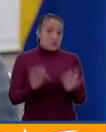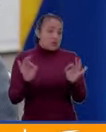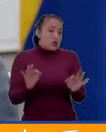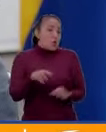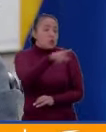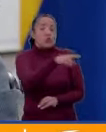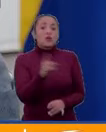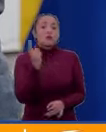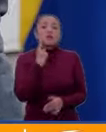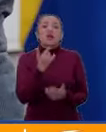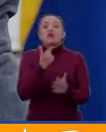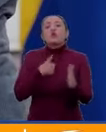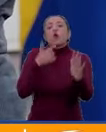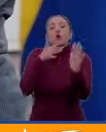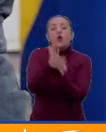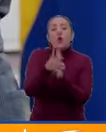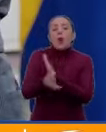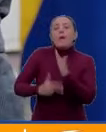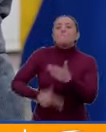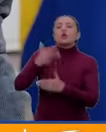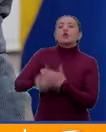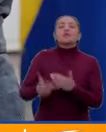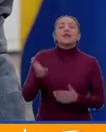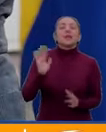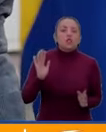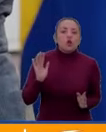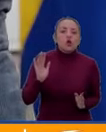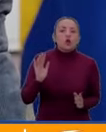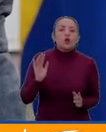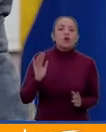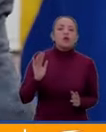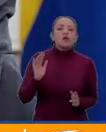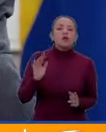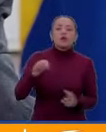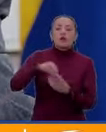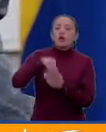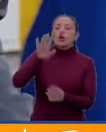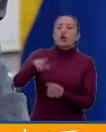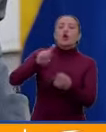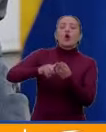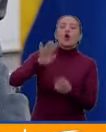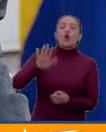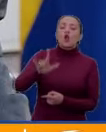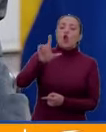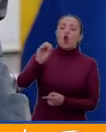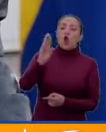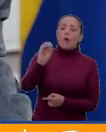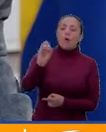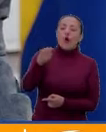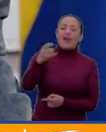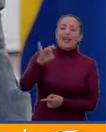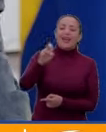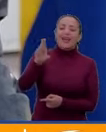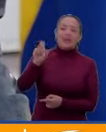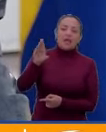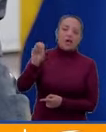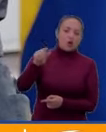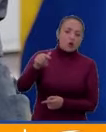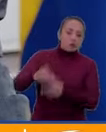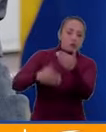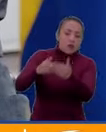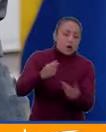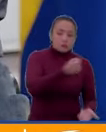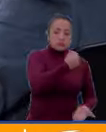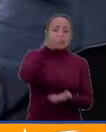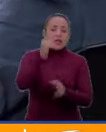oído decir que el proyecto eh mul lobo Guerrero no avanza y que no le vamos a girar